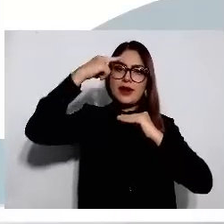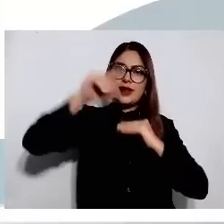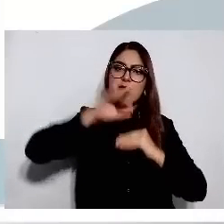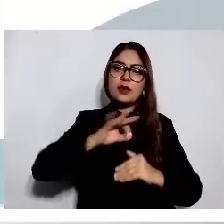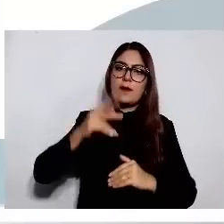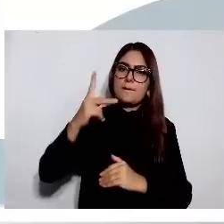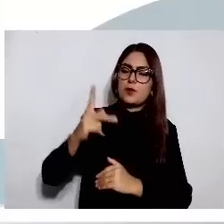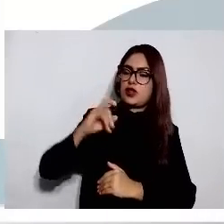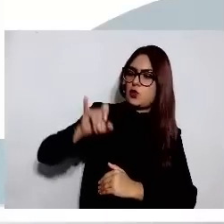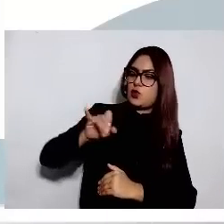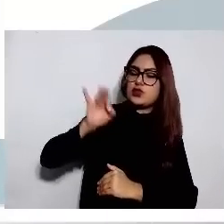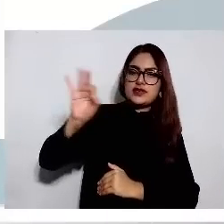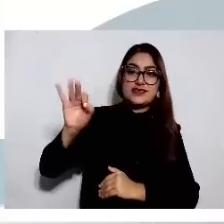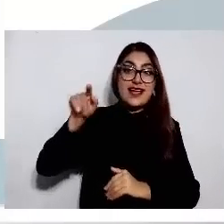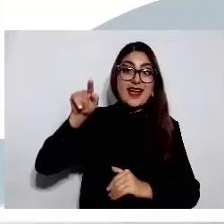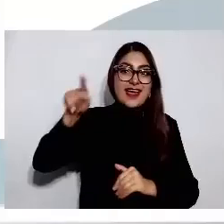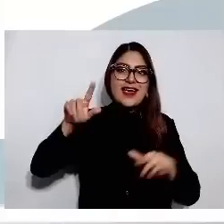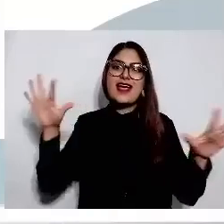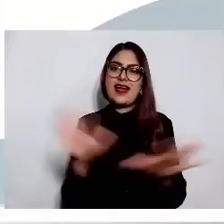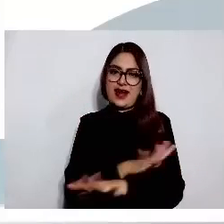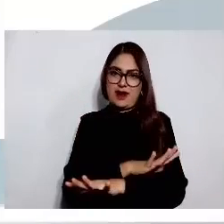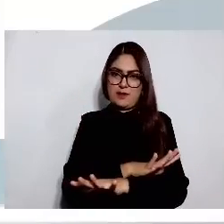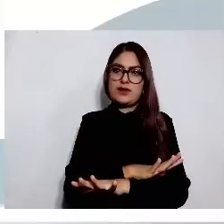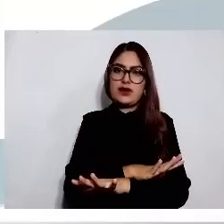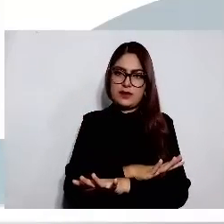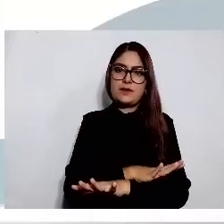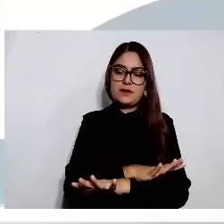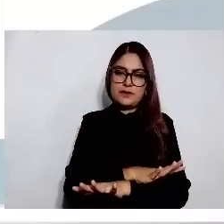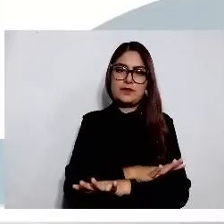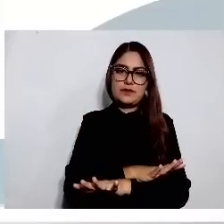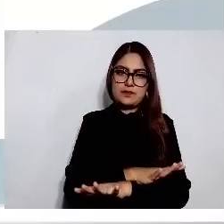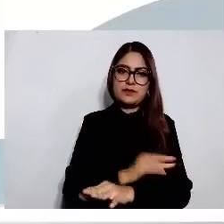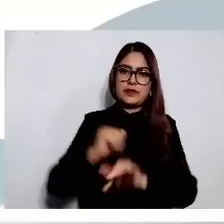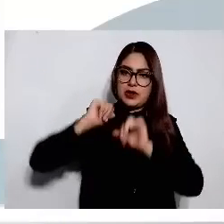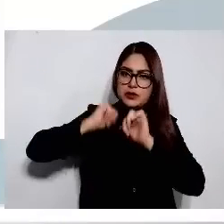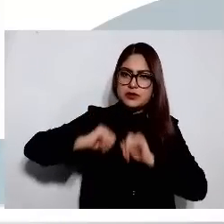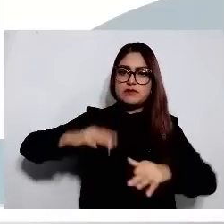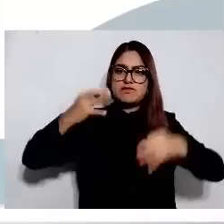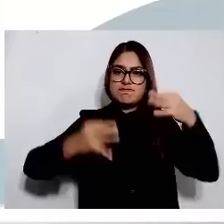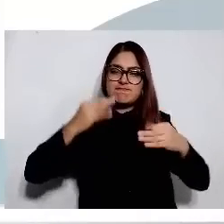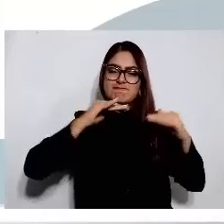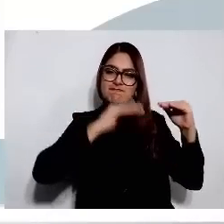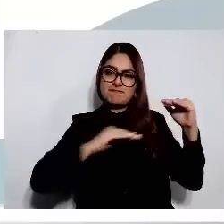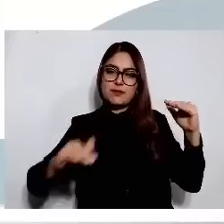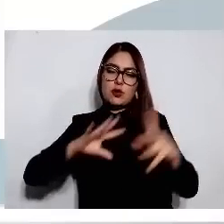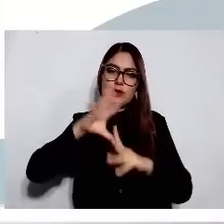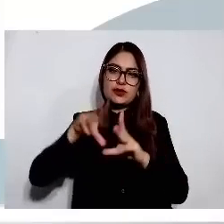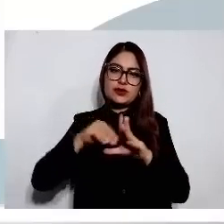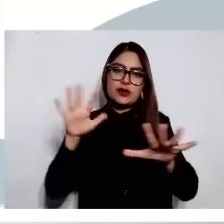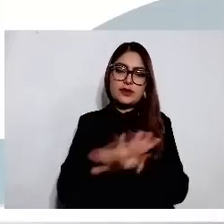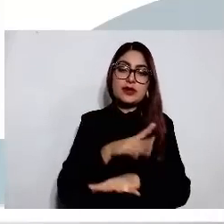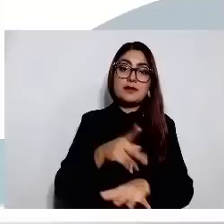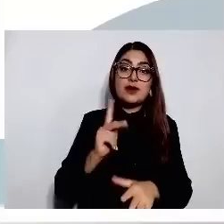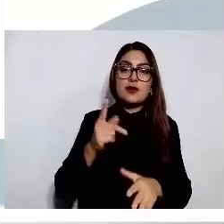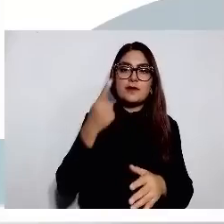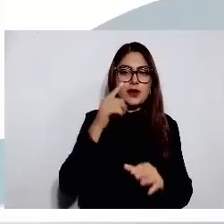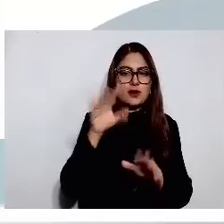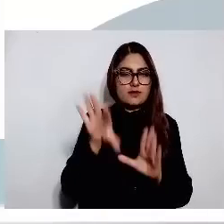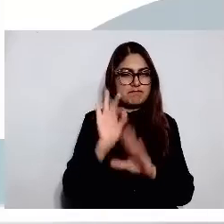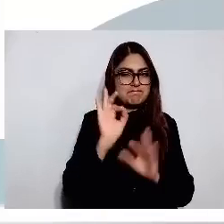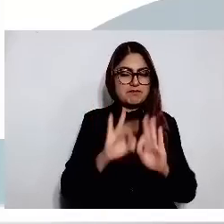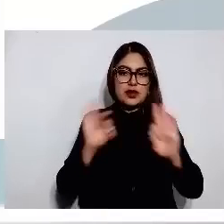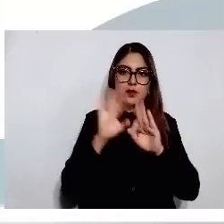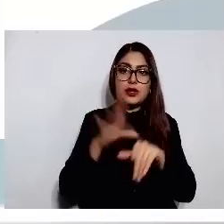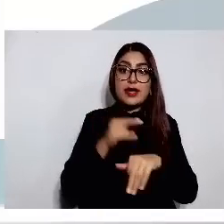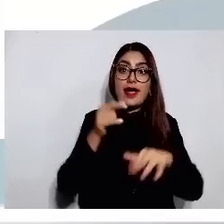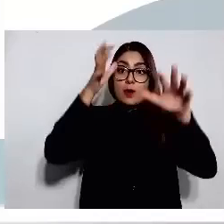algunos principios. Esto es un debate porque nadie se pone de acuerdo en los principios, pero nosotros sentimos que lo que era más adecuado a